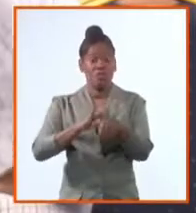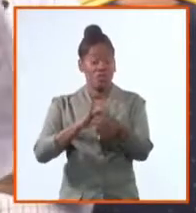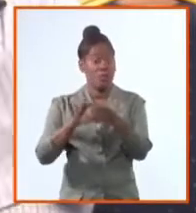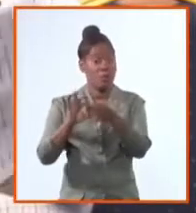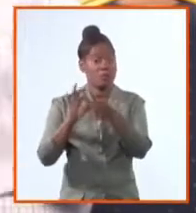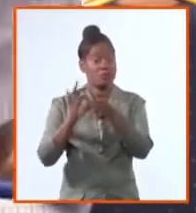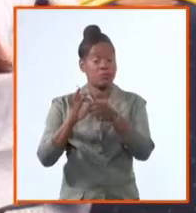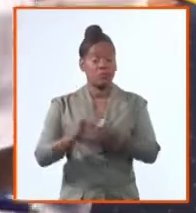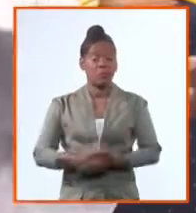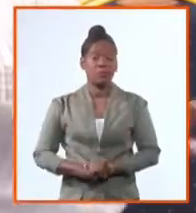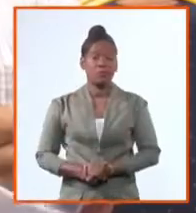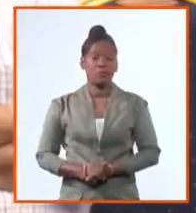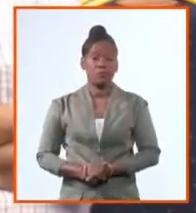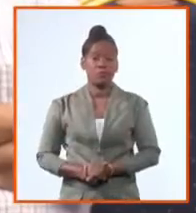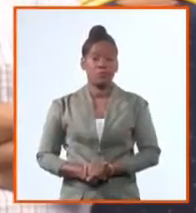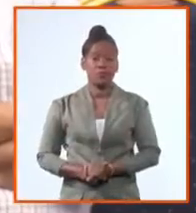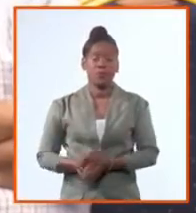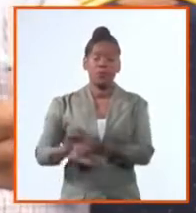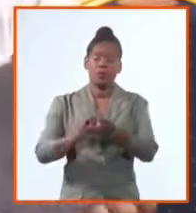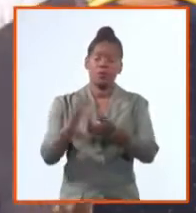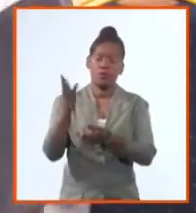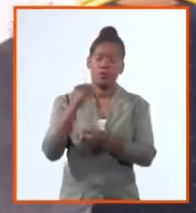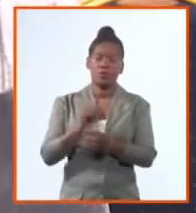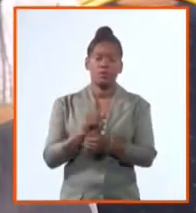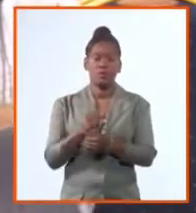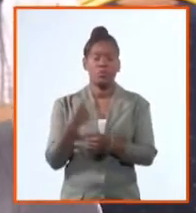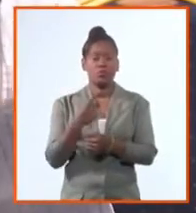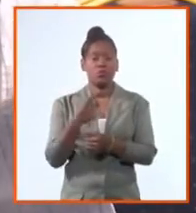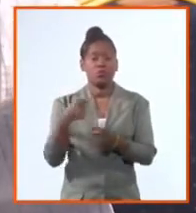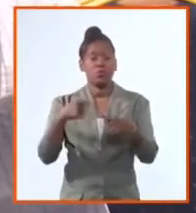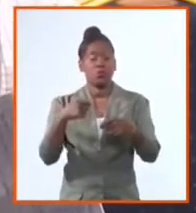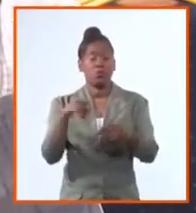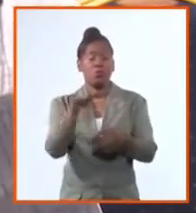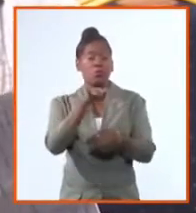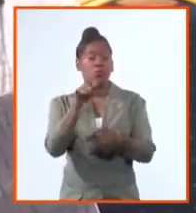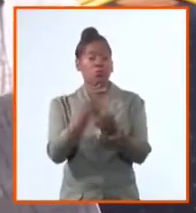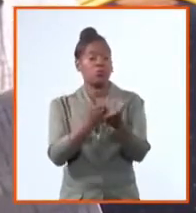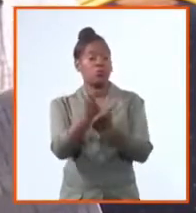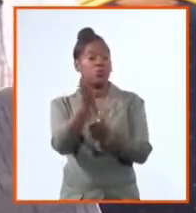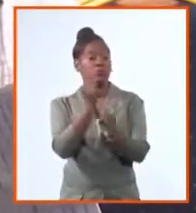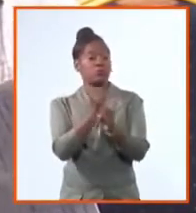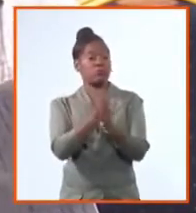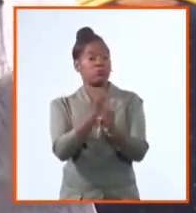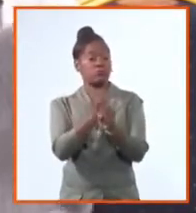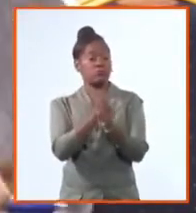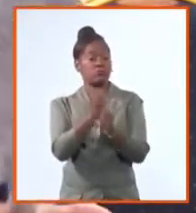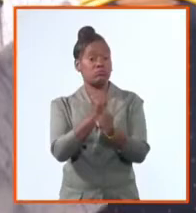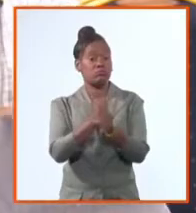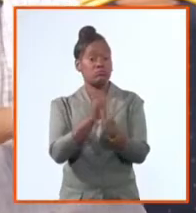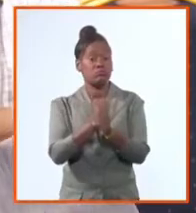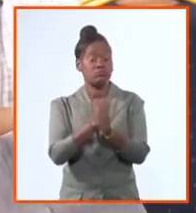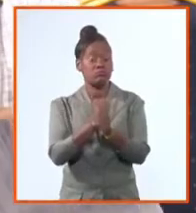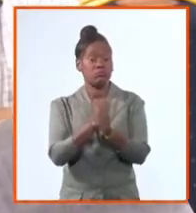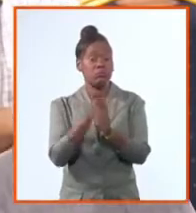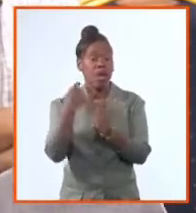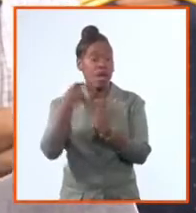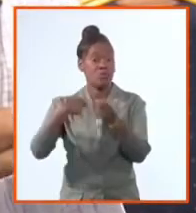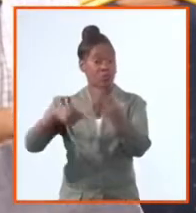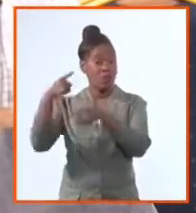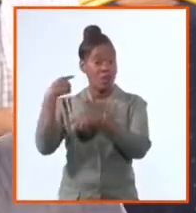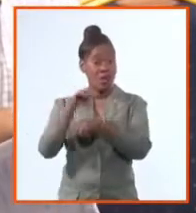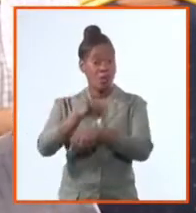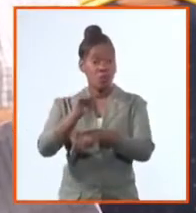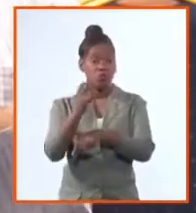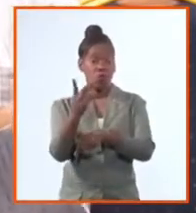esta situación. Yo no sé exactamente cómo lo vamos a hacer, pero las vigilancias no pueden ser igual. Los métodos